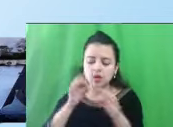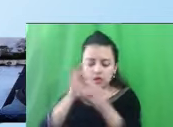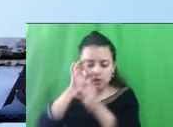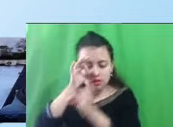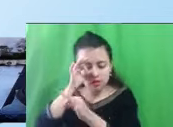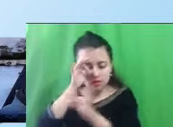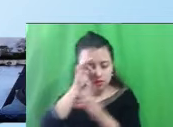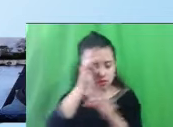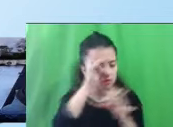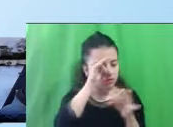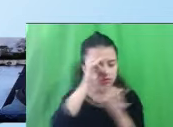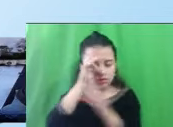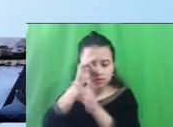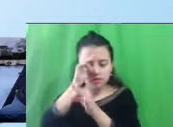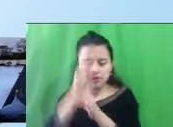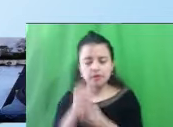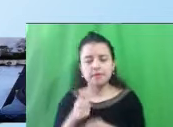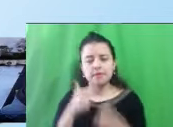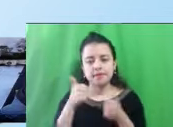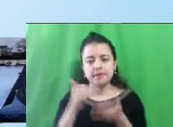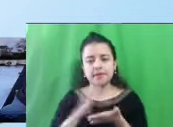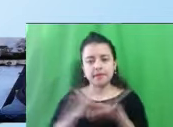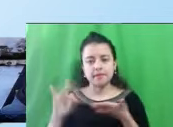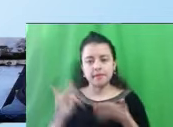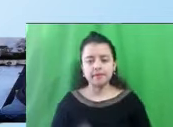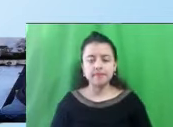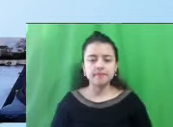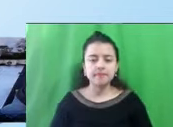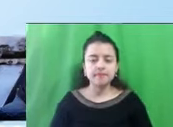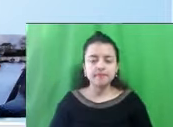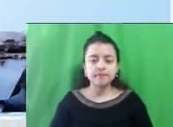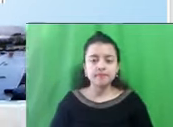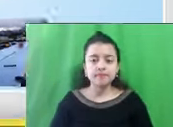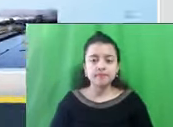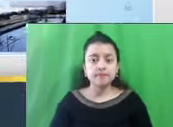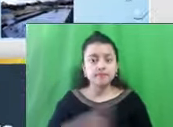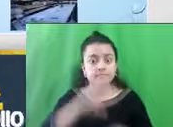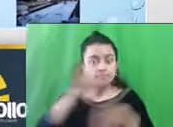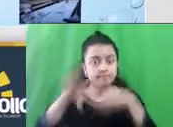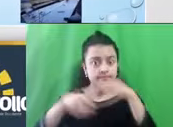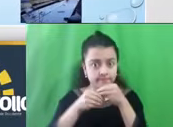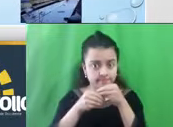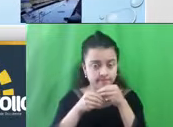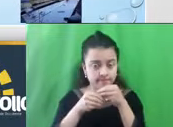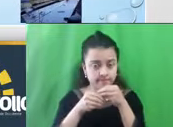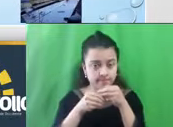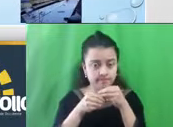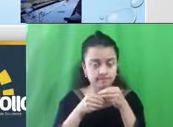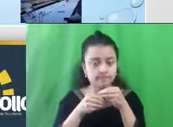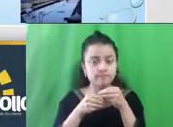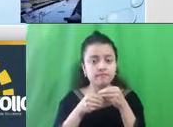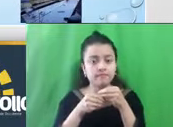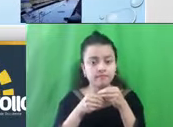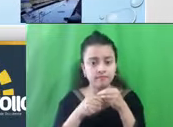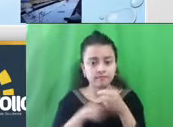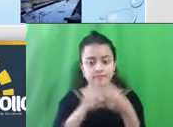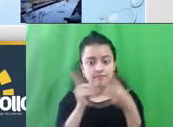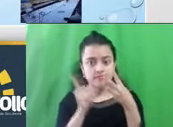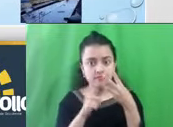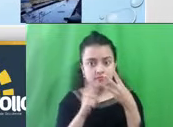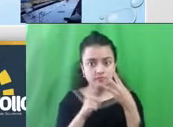haciendo bien el proceso. Pero también adicional a esa segunda opción, tenemos una tercera opción que es un laboratorio externo,